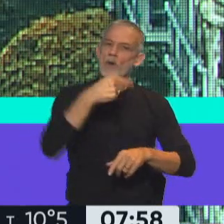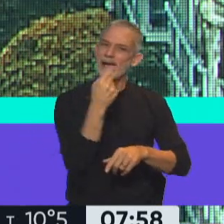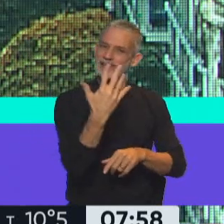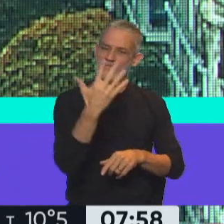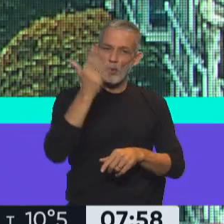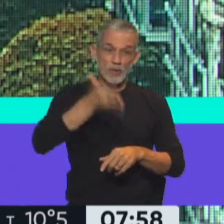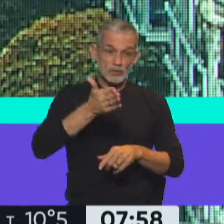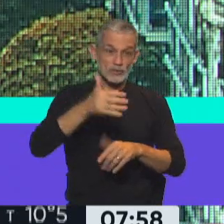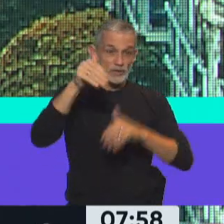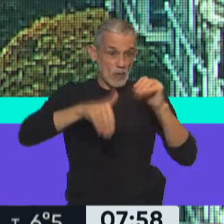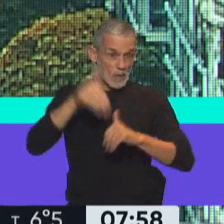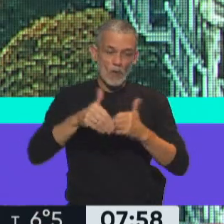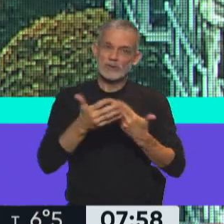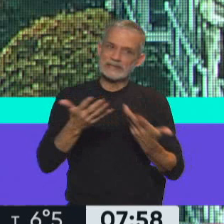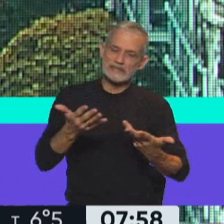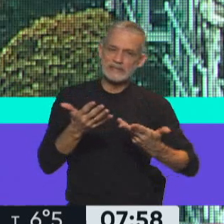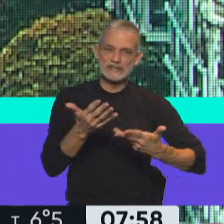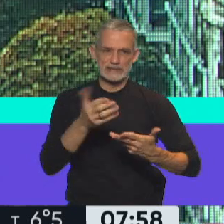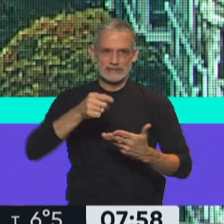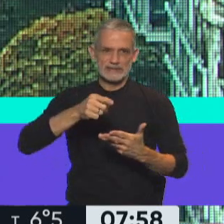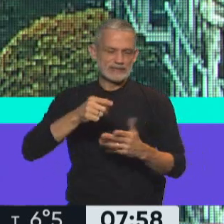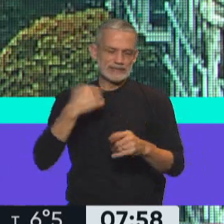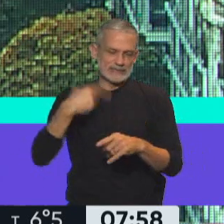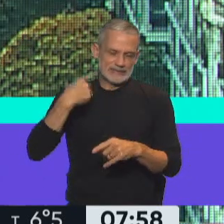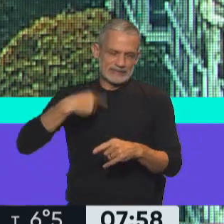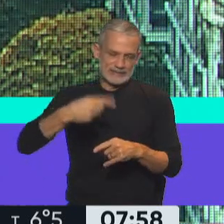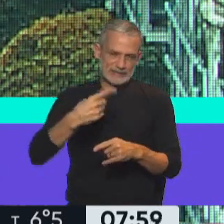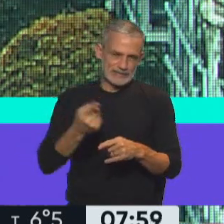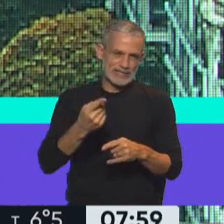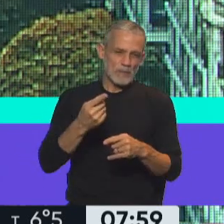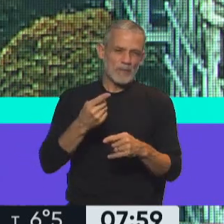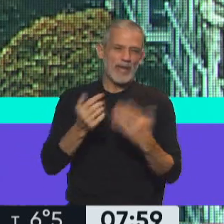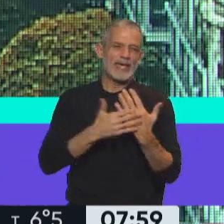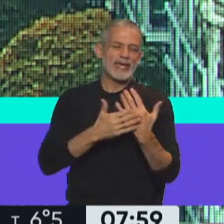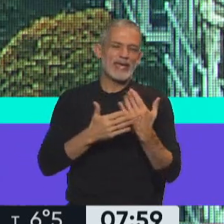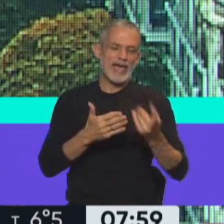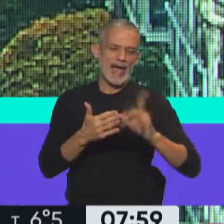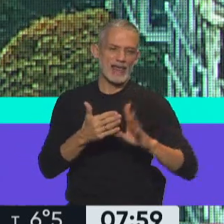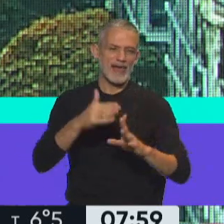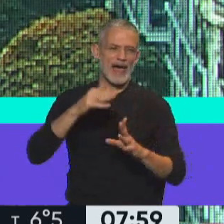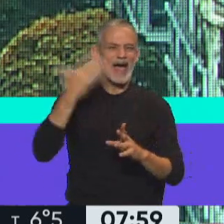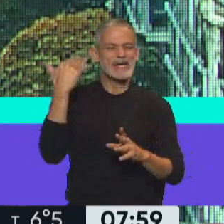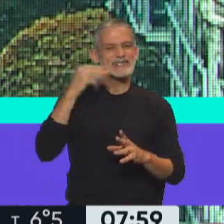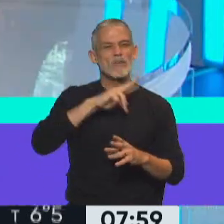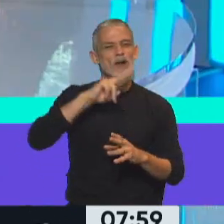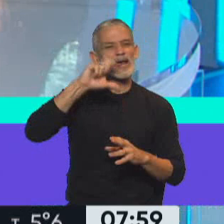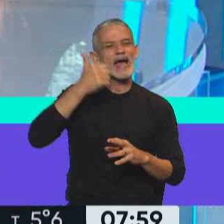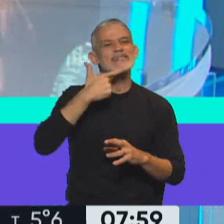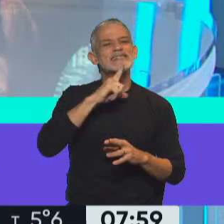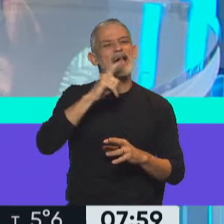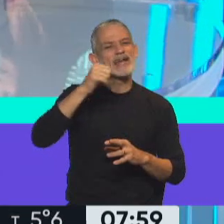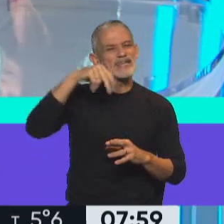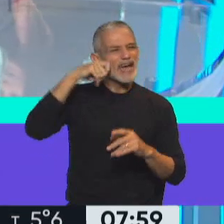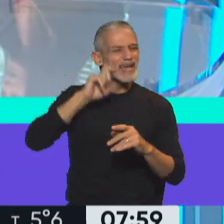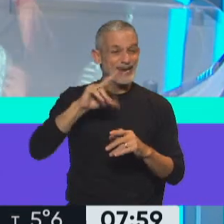de los votos esta es un cuestionamiento que históricamente realiza la izquierda es más ayer manuel a castañeyra volvió a insistir